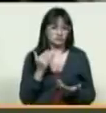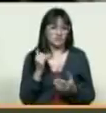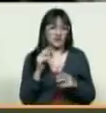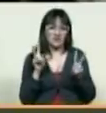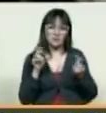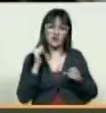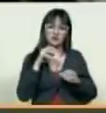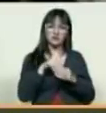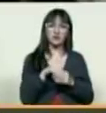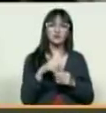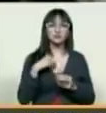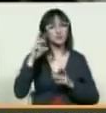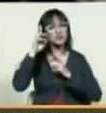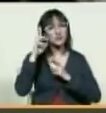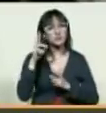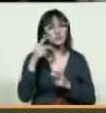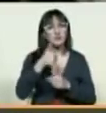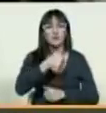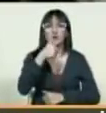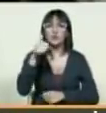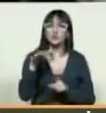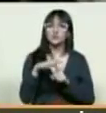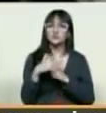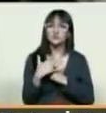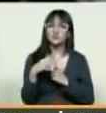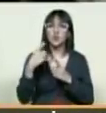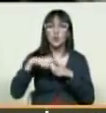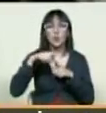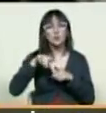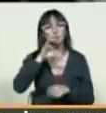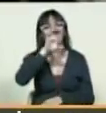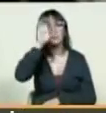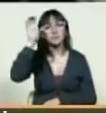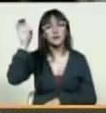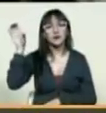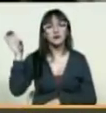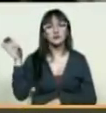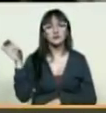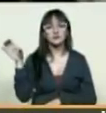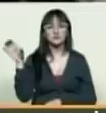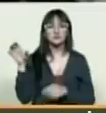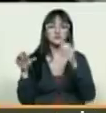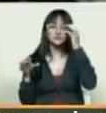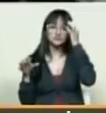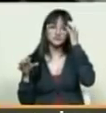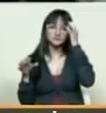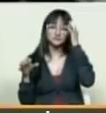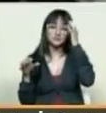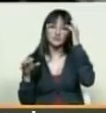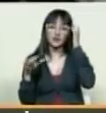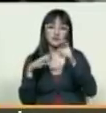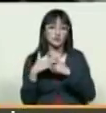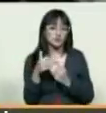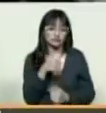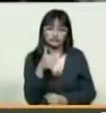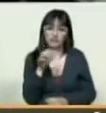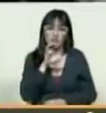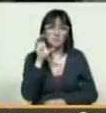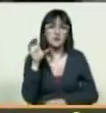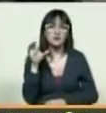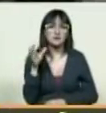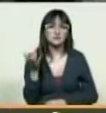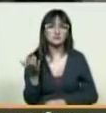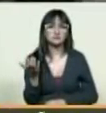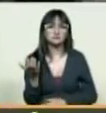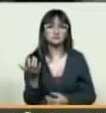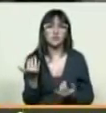somos respetuosos de las realidades y de las condiciones y de la situación de cada país, pero lo menos que